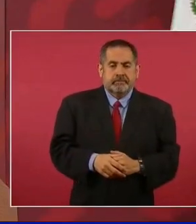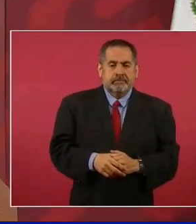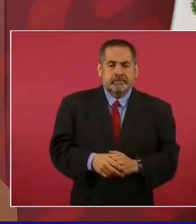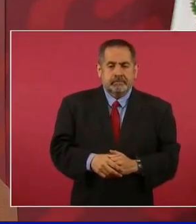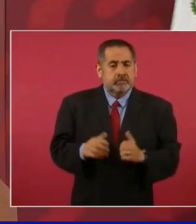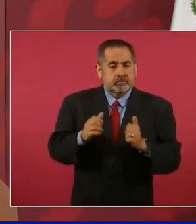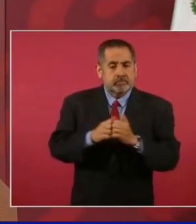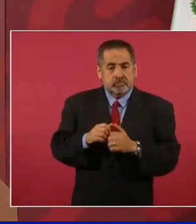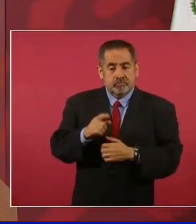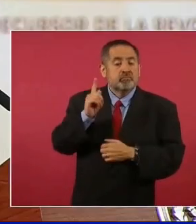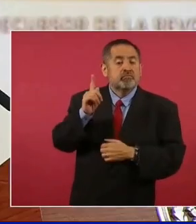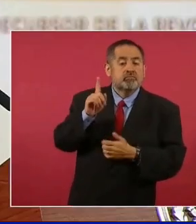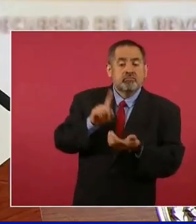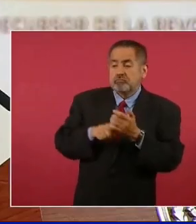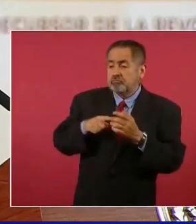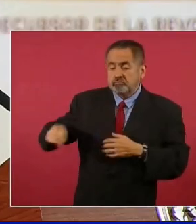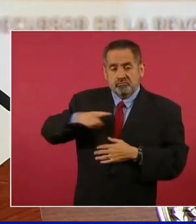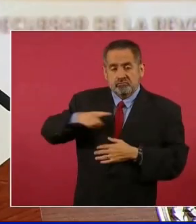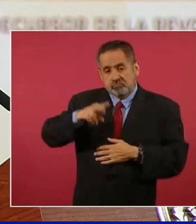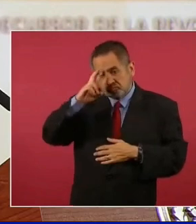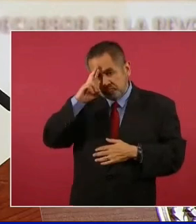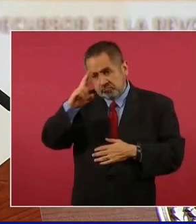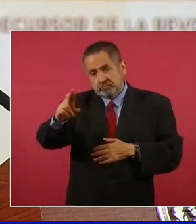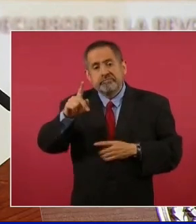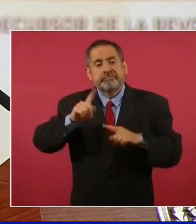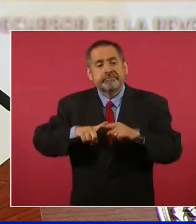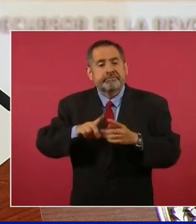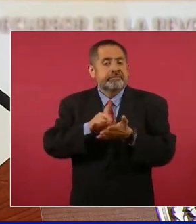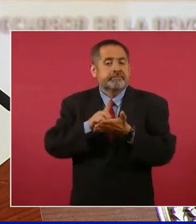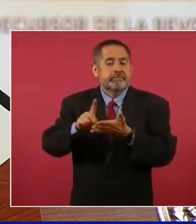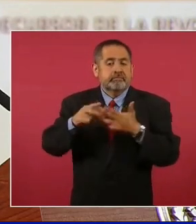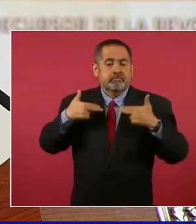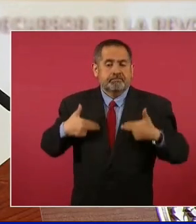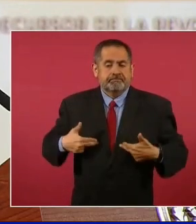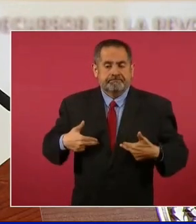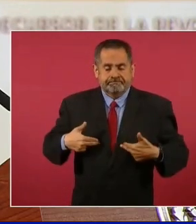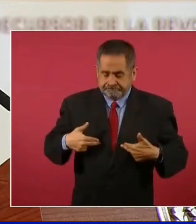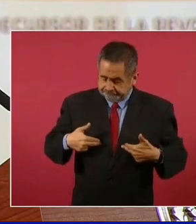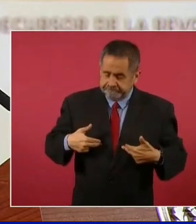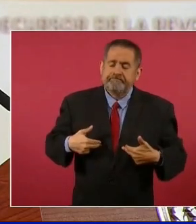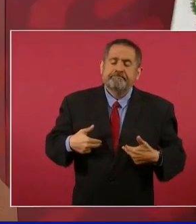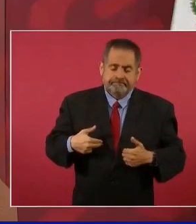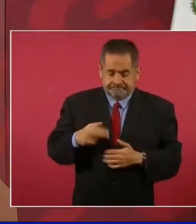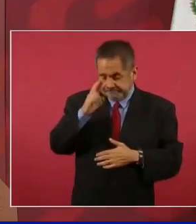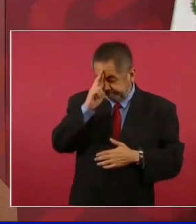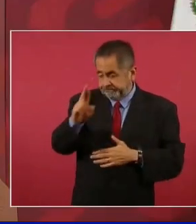con respeto profundo a los derechos humanos.